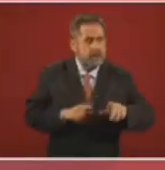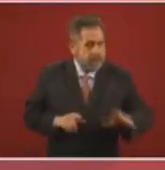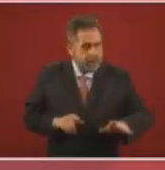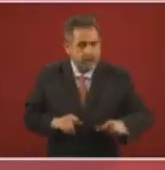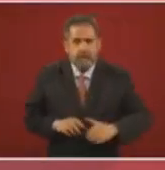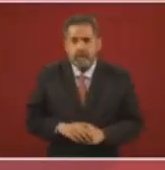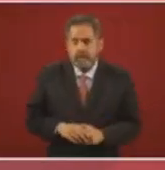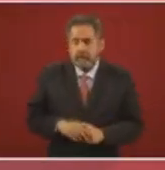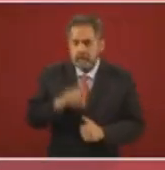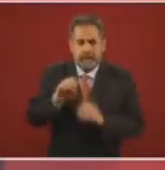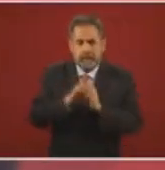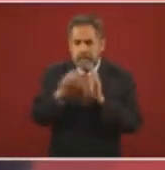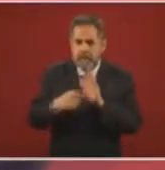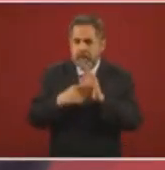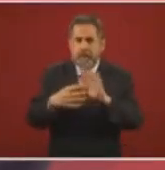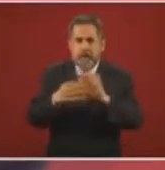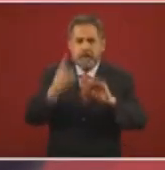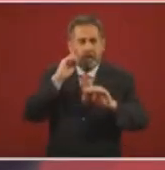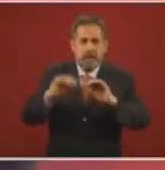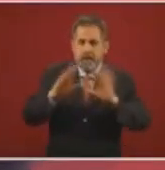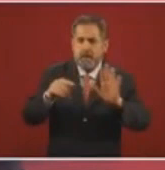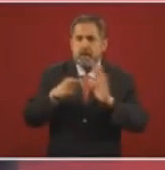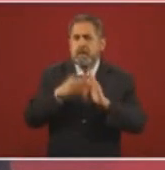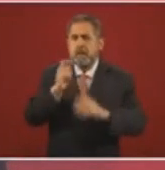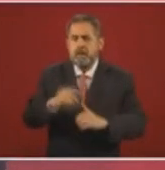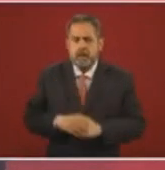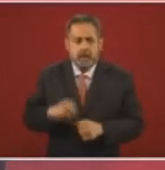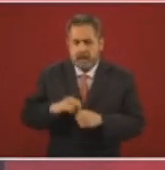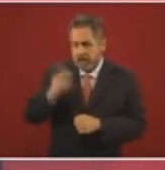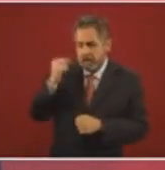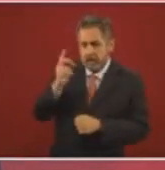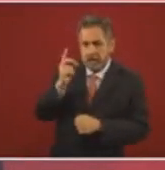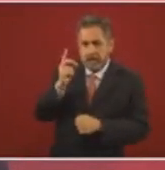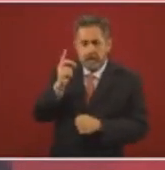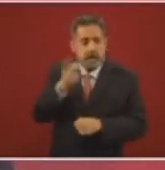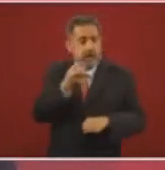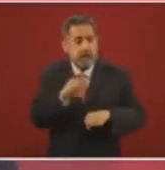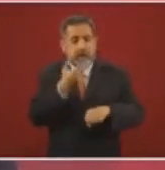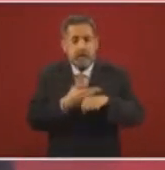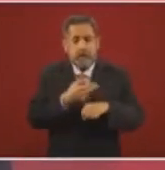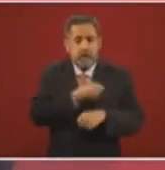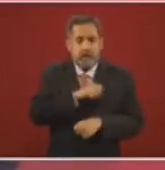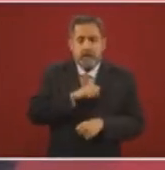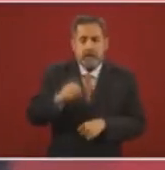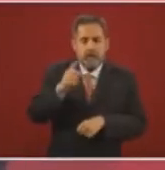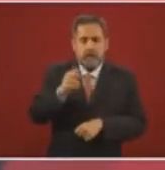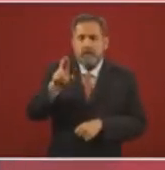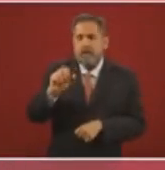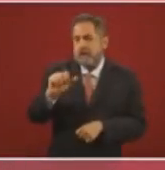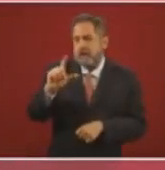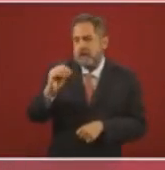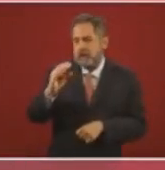les pongo un caso muy concreto para ilustrarlo en diciembre nuestro secretario de salud el doctor alcocer